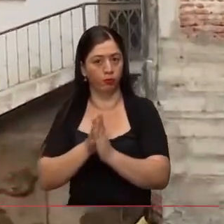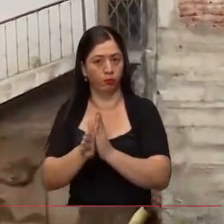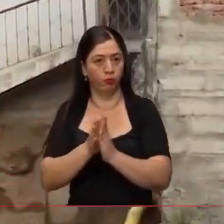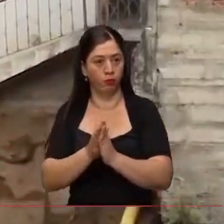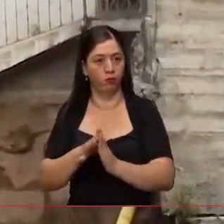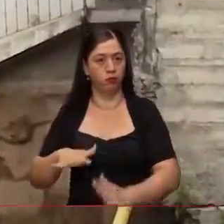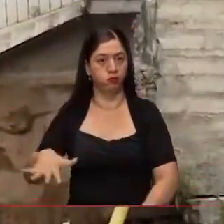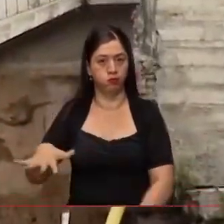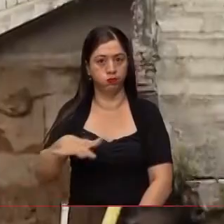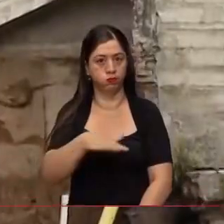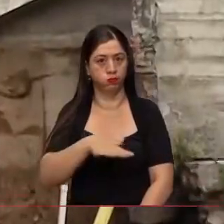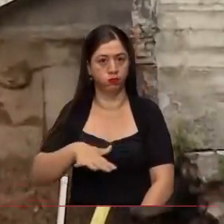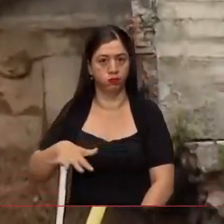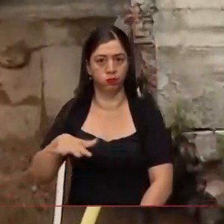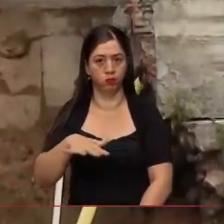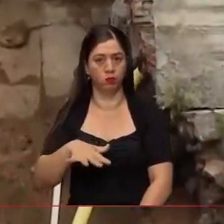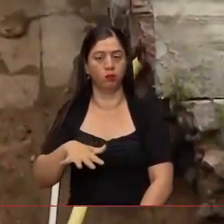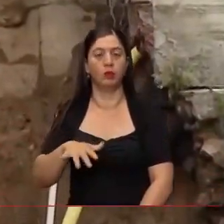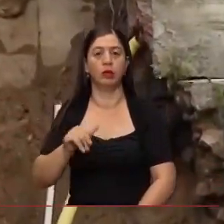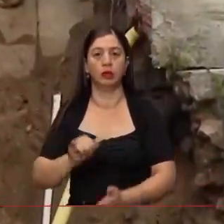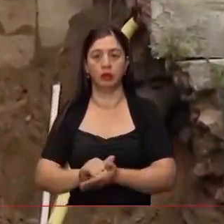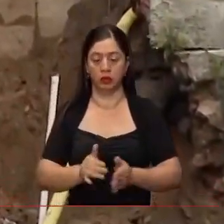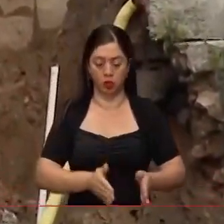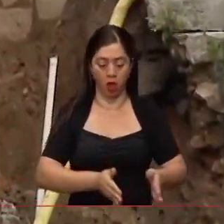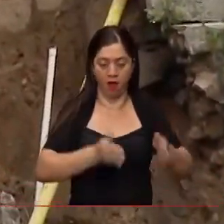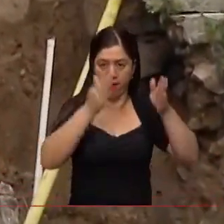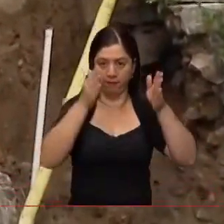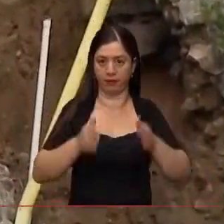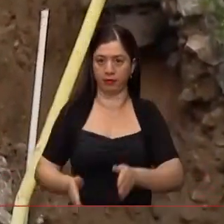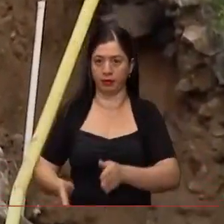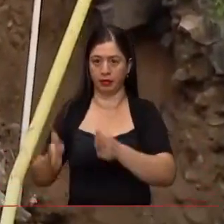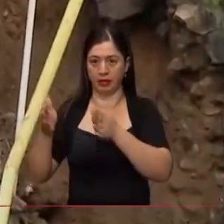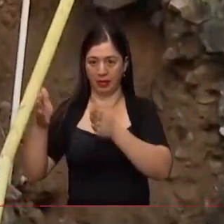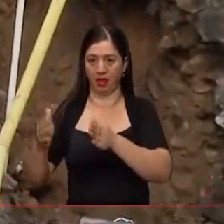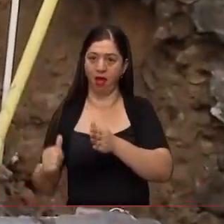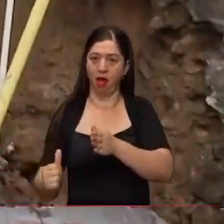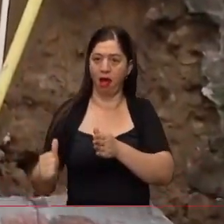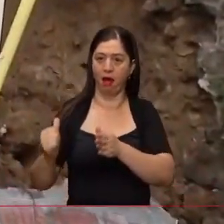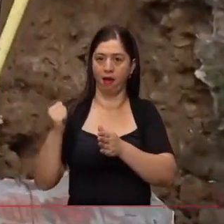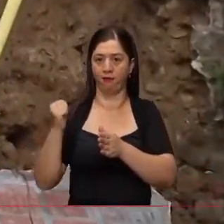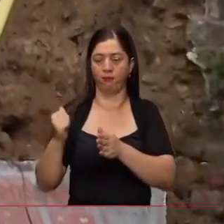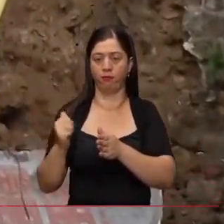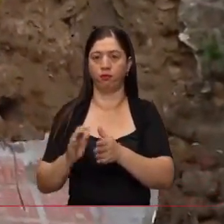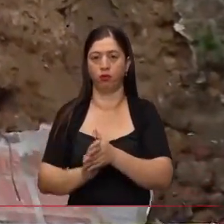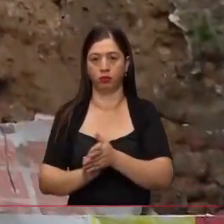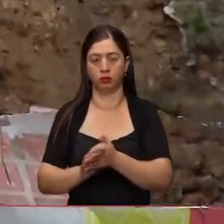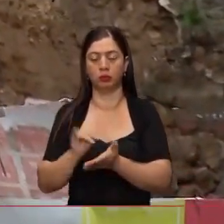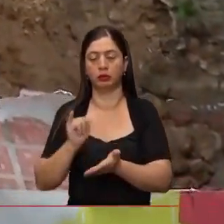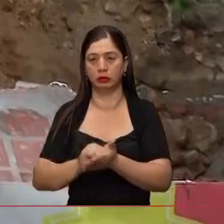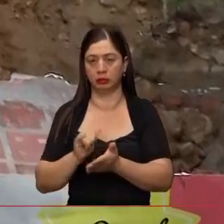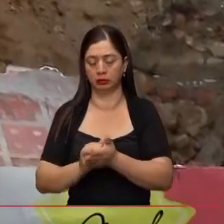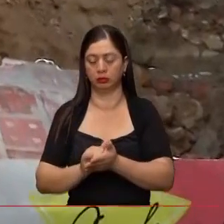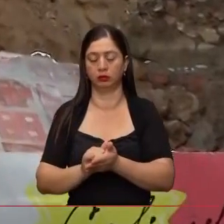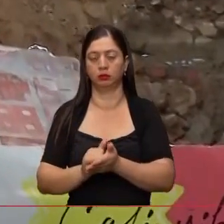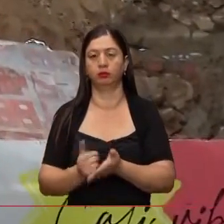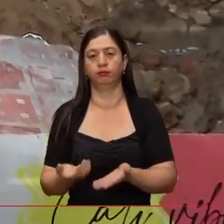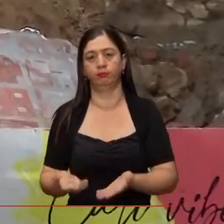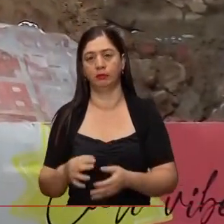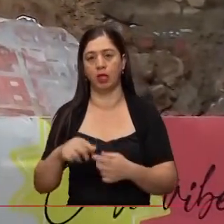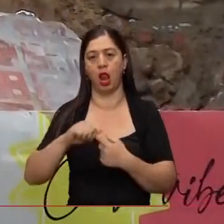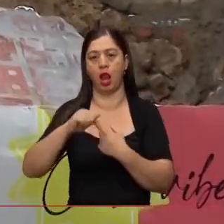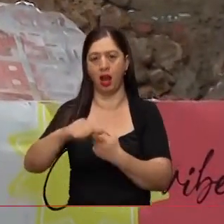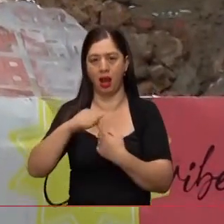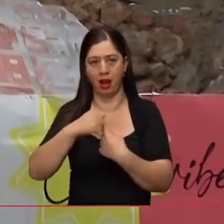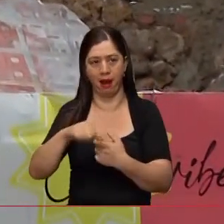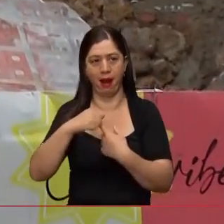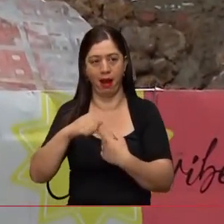generó que parte de los edificios que están en la parte trasera de esta construcción se debilitaran